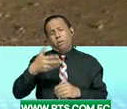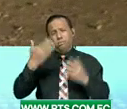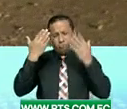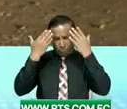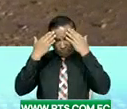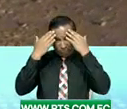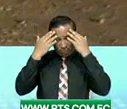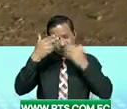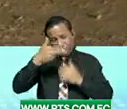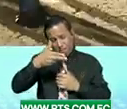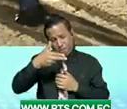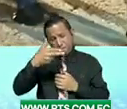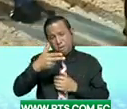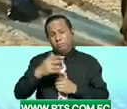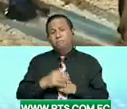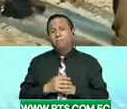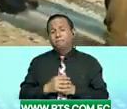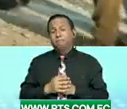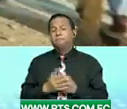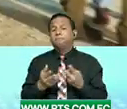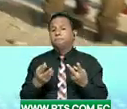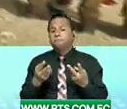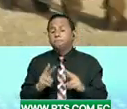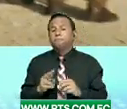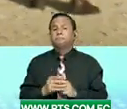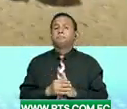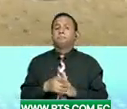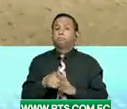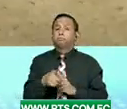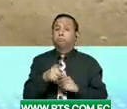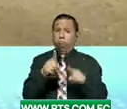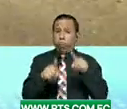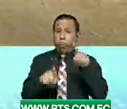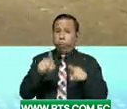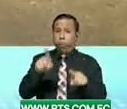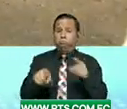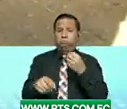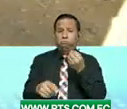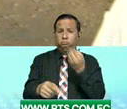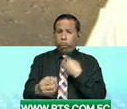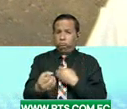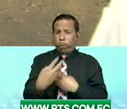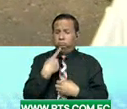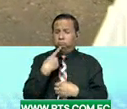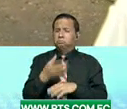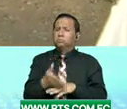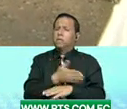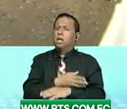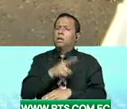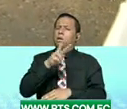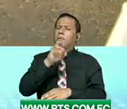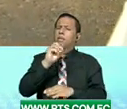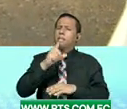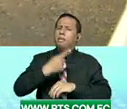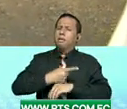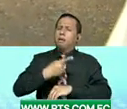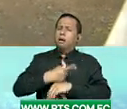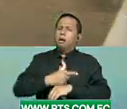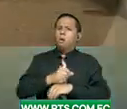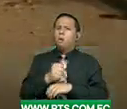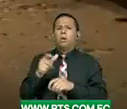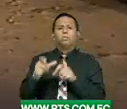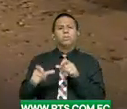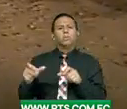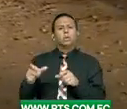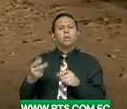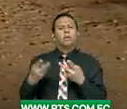la cabeza. Además, ellos indicaron de que hace aproximadamente 20 días otra persona fue asesinada con